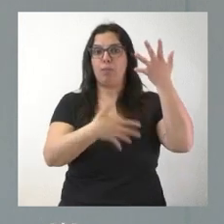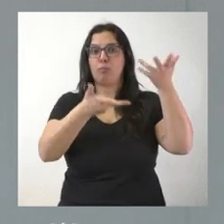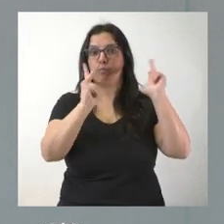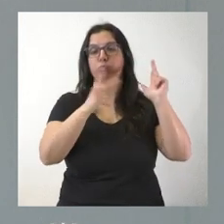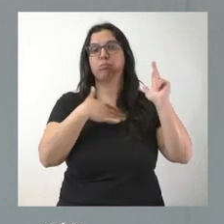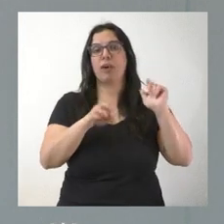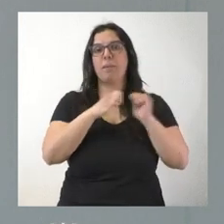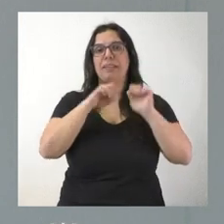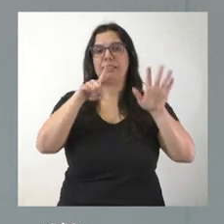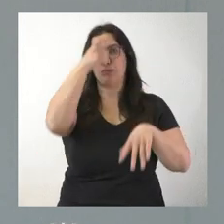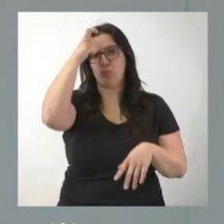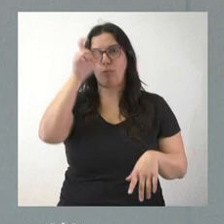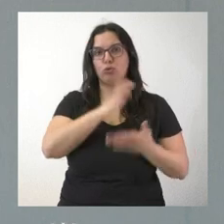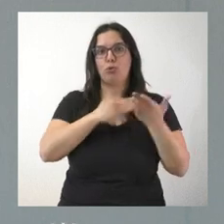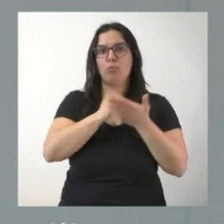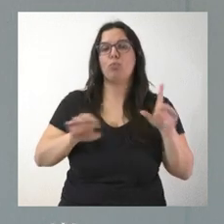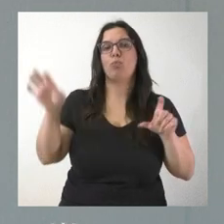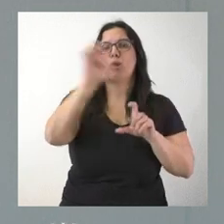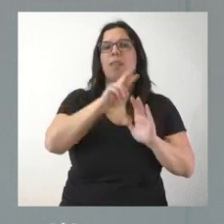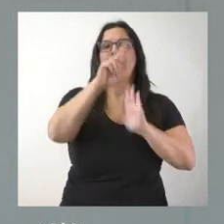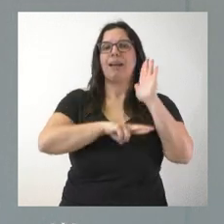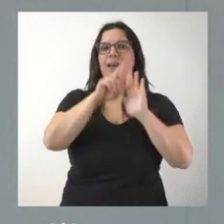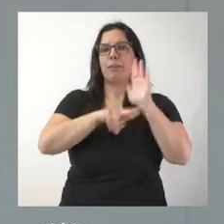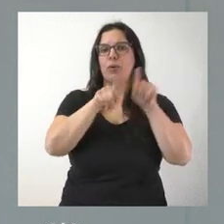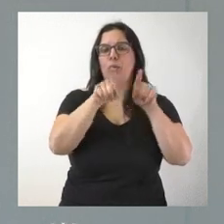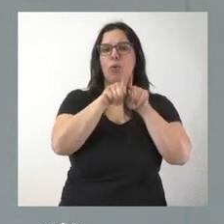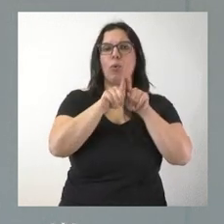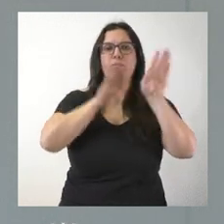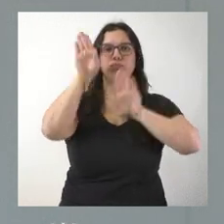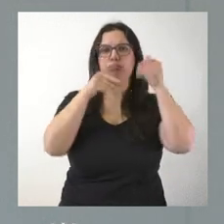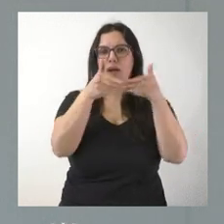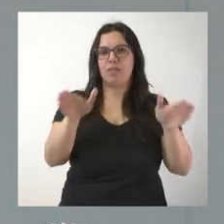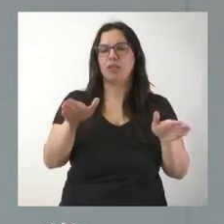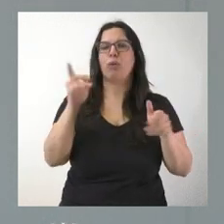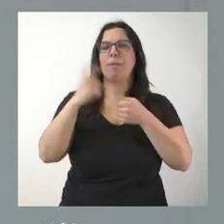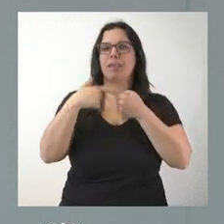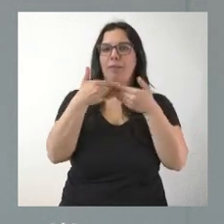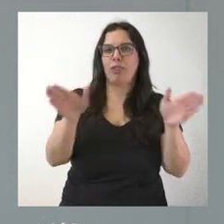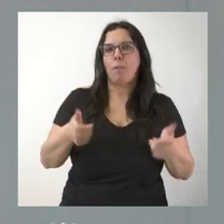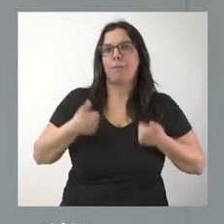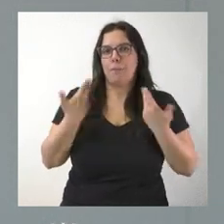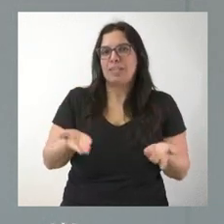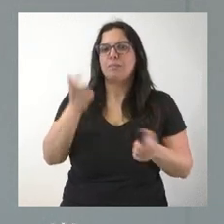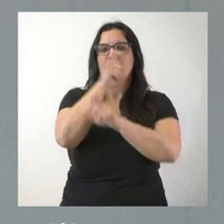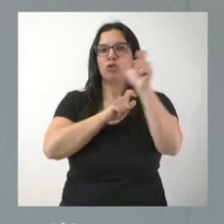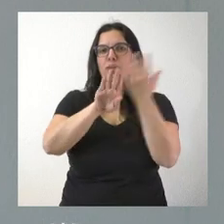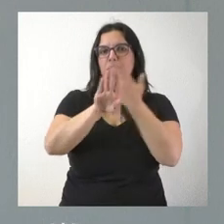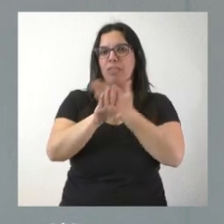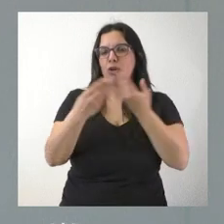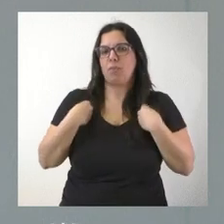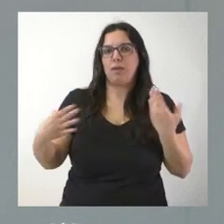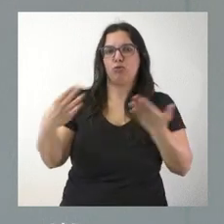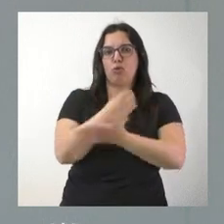en nuestra comunidad Autónoma tienen este régimen de consejo abierto y que permite todavía una mayor participación de todos los vecinos porque los asuntos